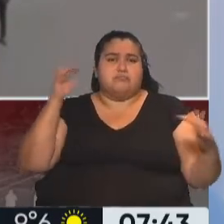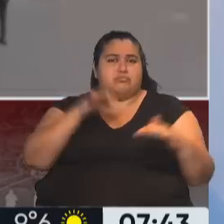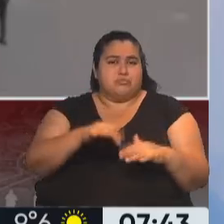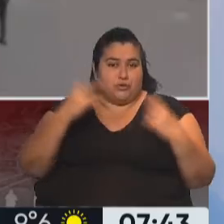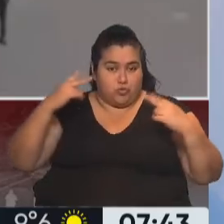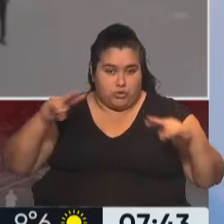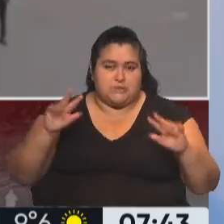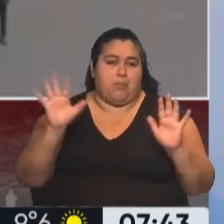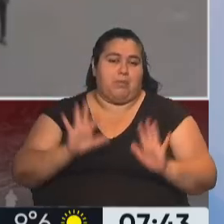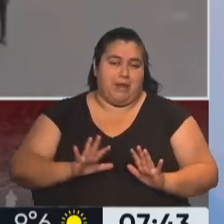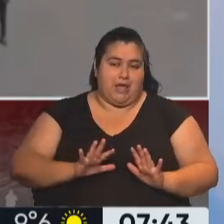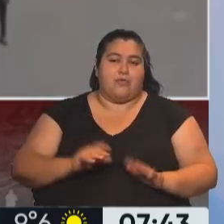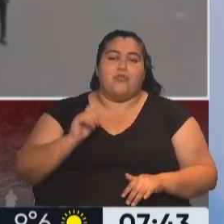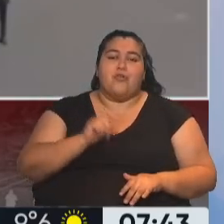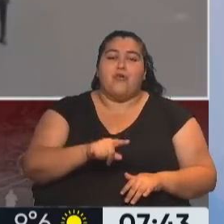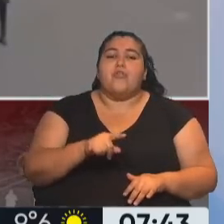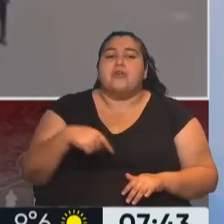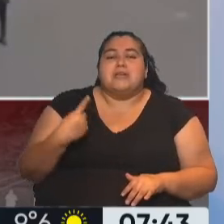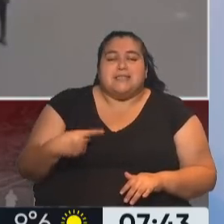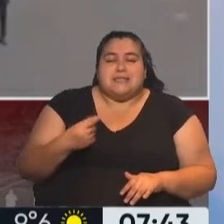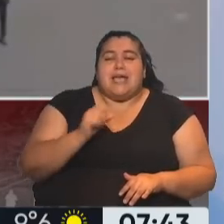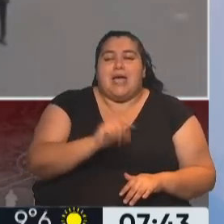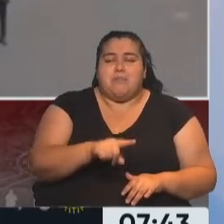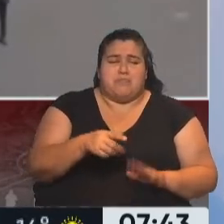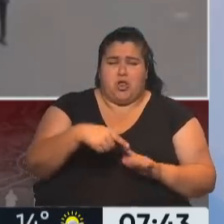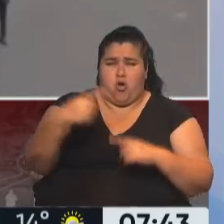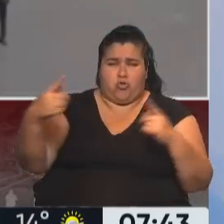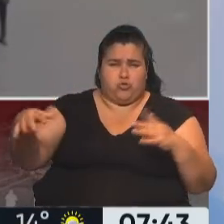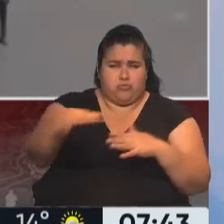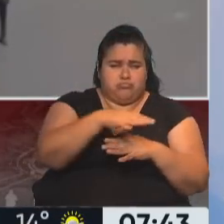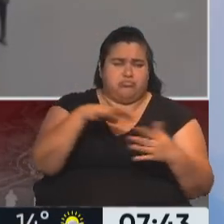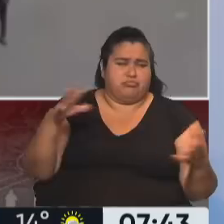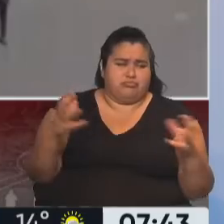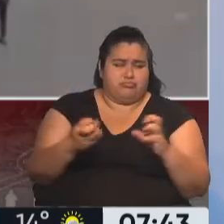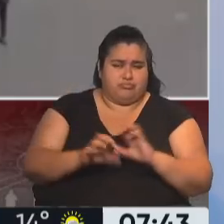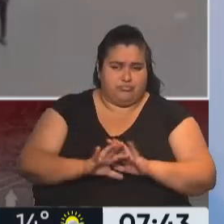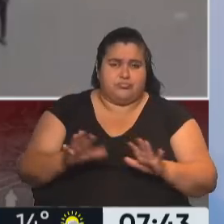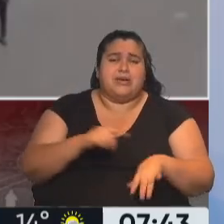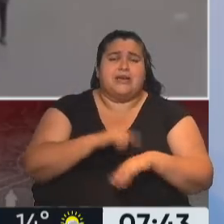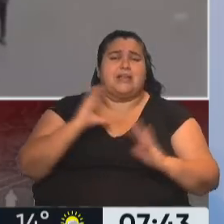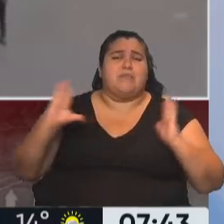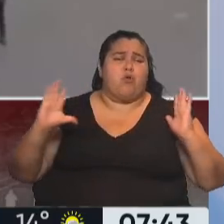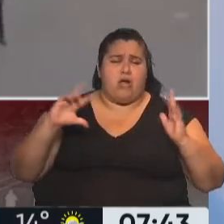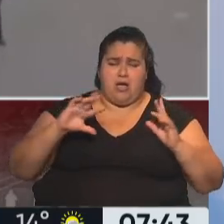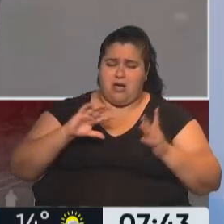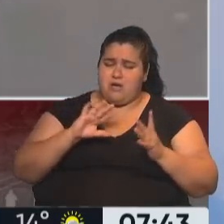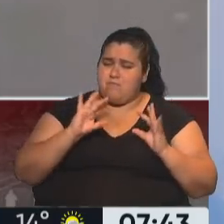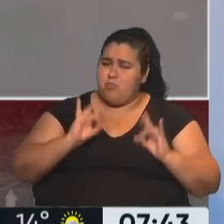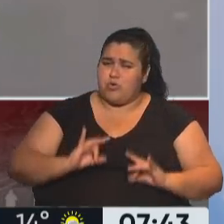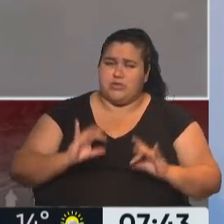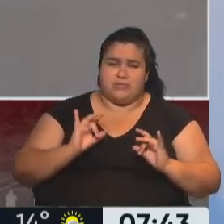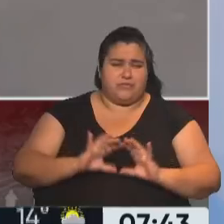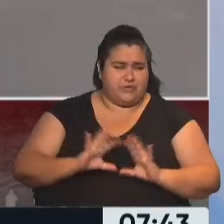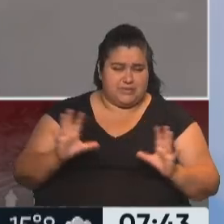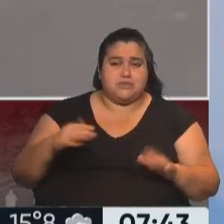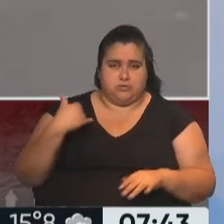lamentablemente, ha sido todo destruido, digamos así. Sí, estamos en una crisis verdaderamente abismal que creo,